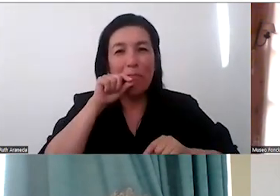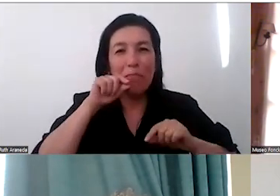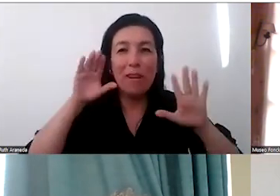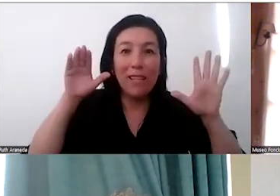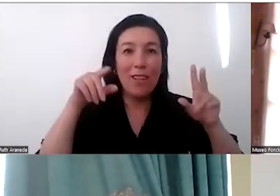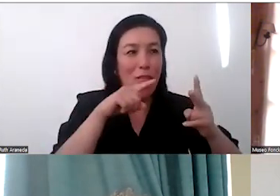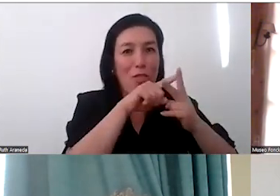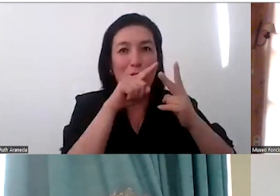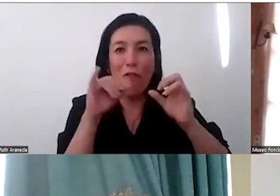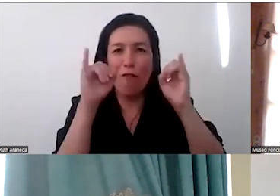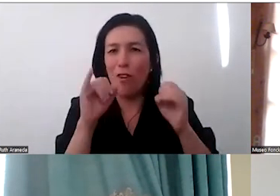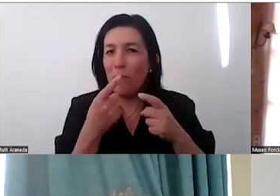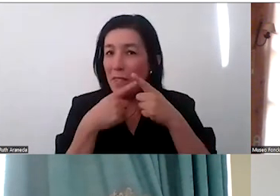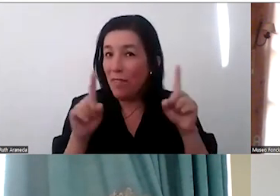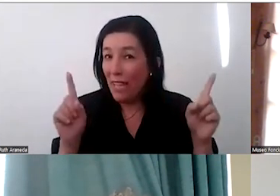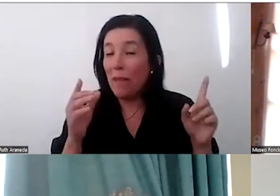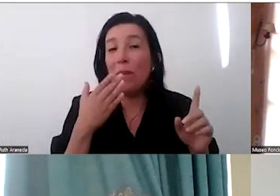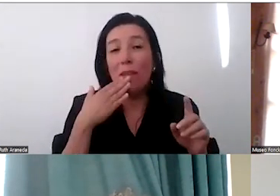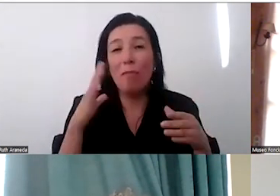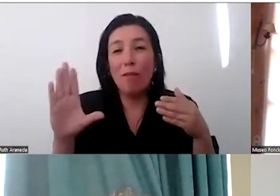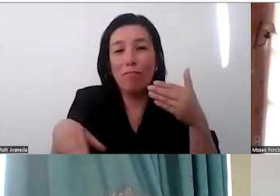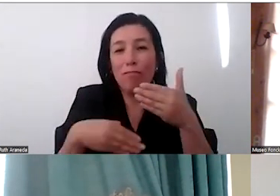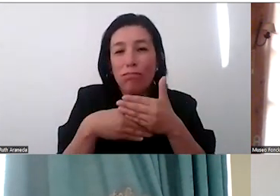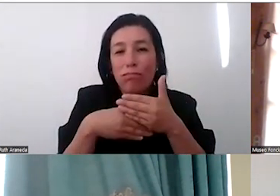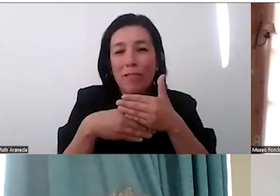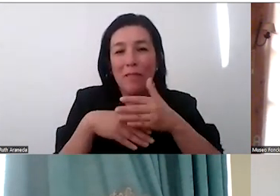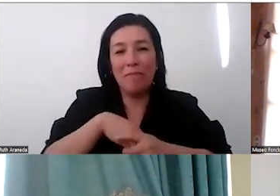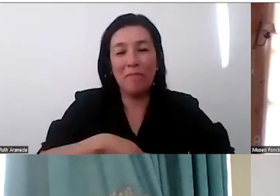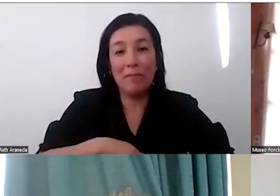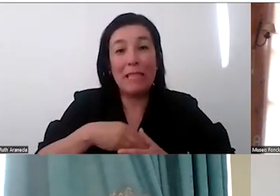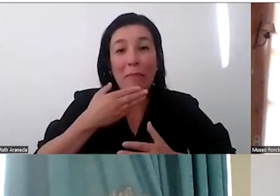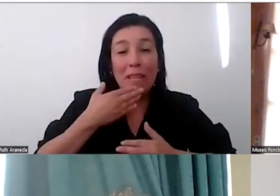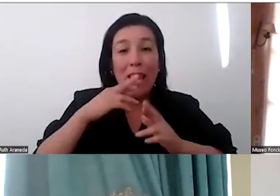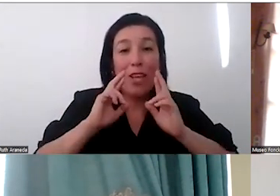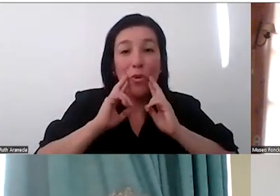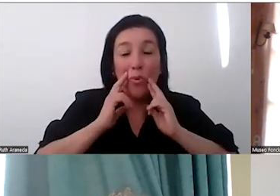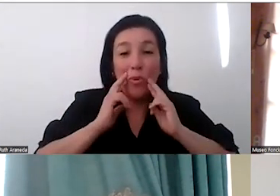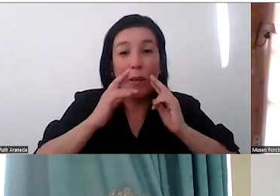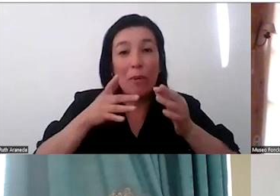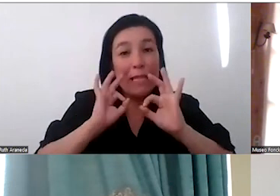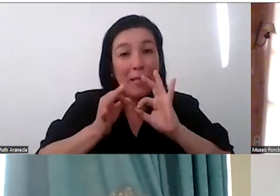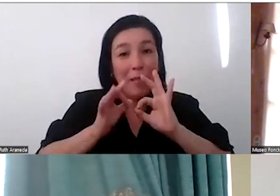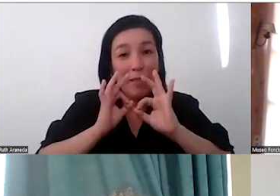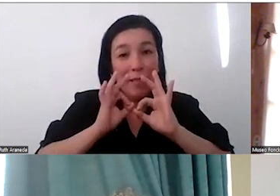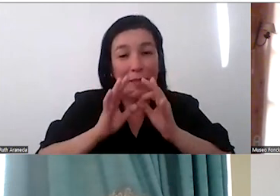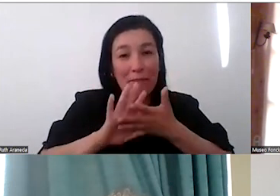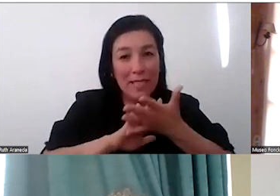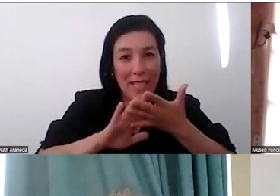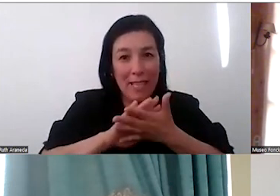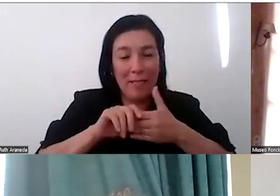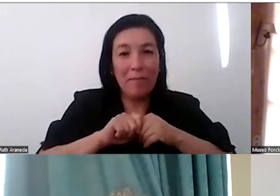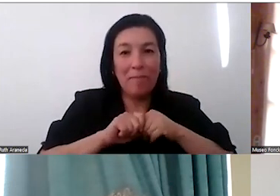formas tan distintas pero tan complementarias, y a Ruth Araneda por la interpretación en lengua de